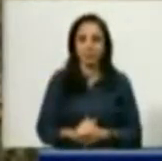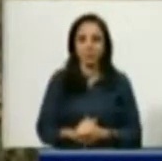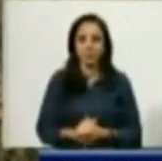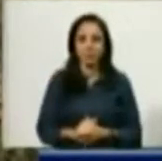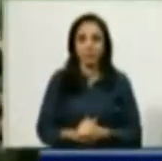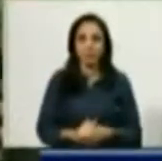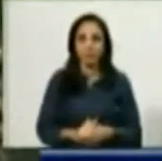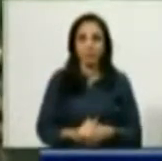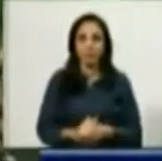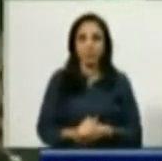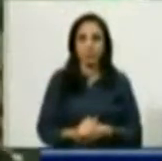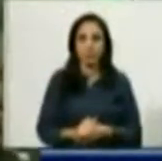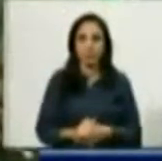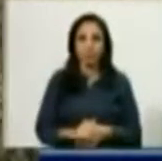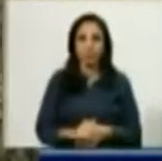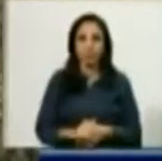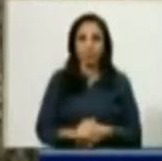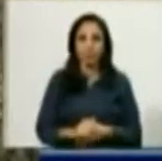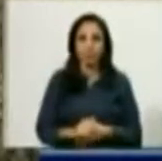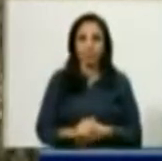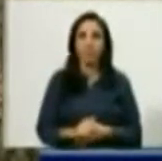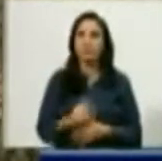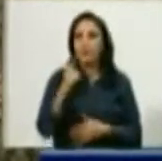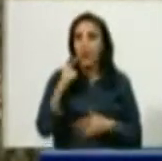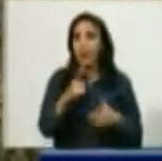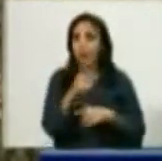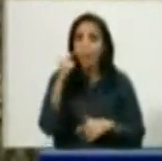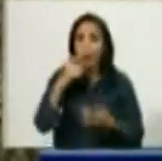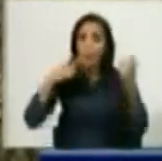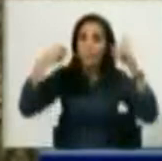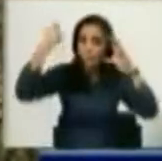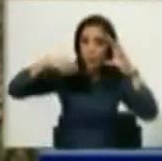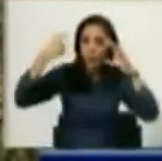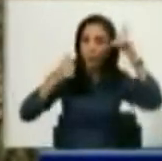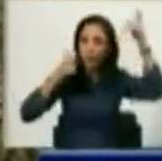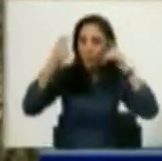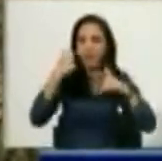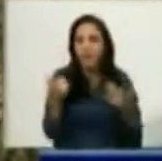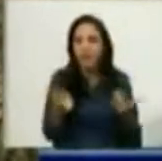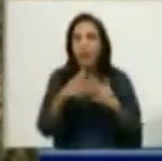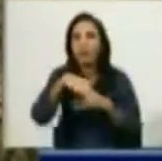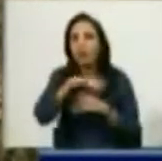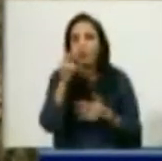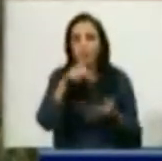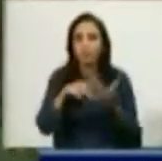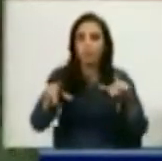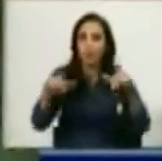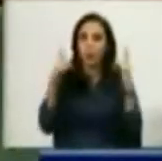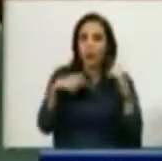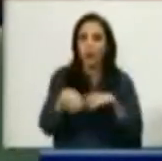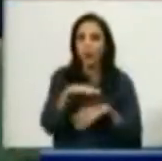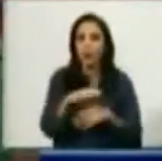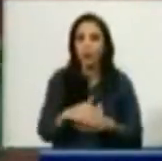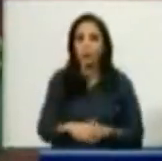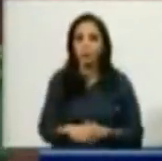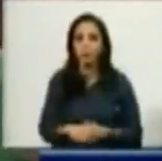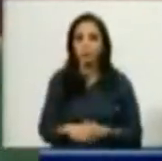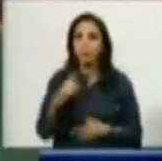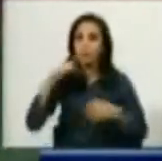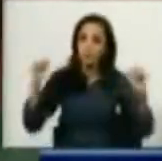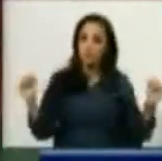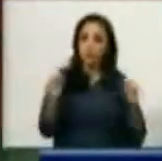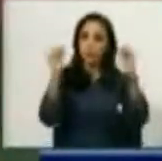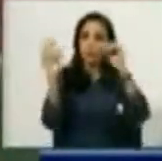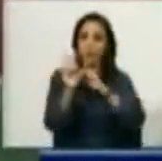perdón vamos a escuchar comandante Chávez ese día Mándalo Venezuela